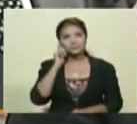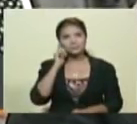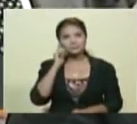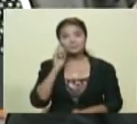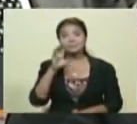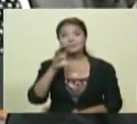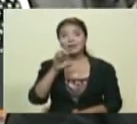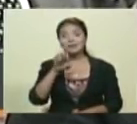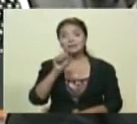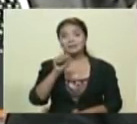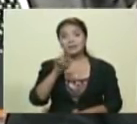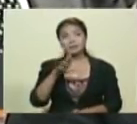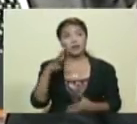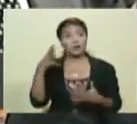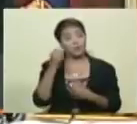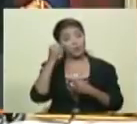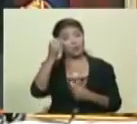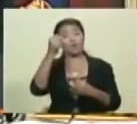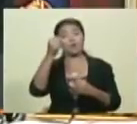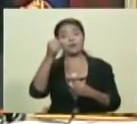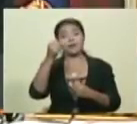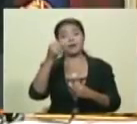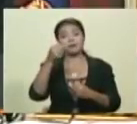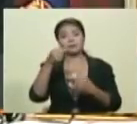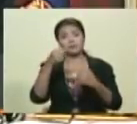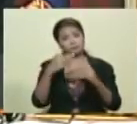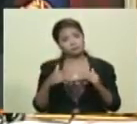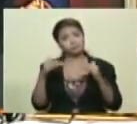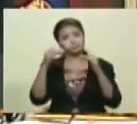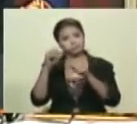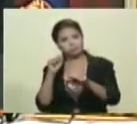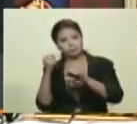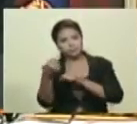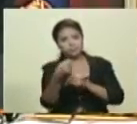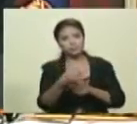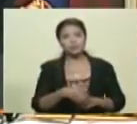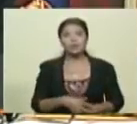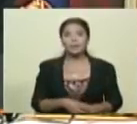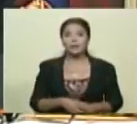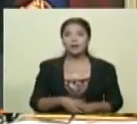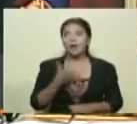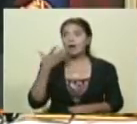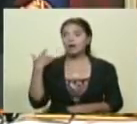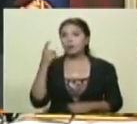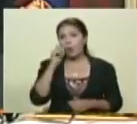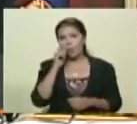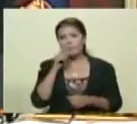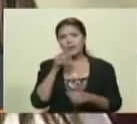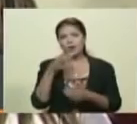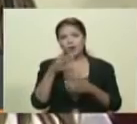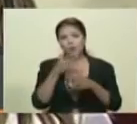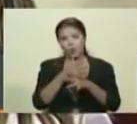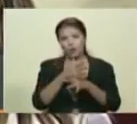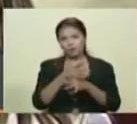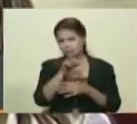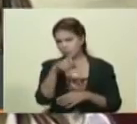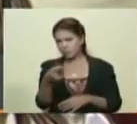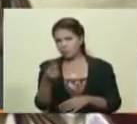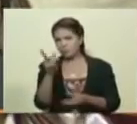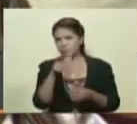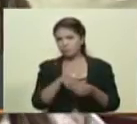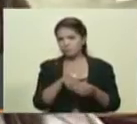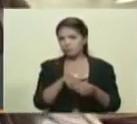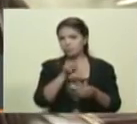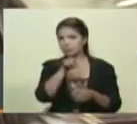César Tobar, una gloria de las grandes ligas en su época. Piratas de Pittsburgh estuvo Roberto Clemente, ¿no?